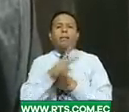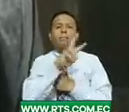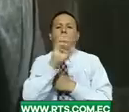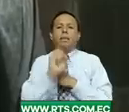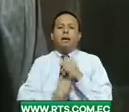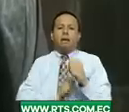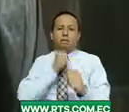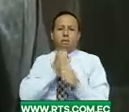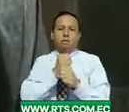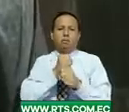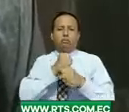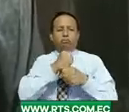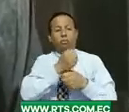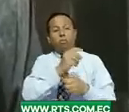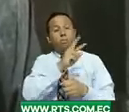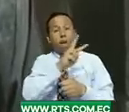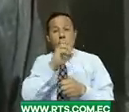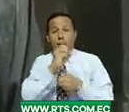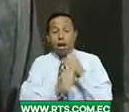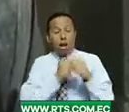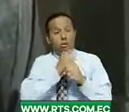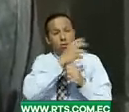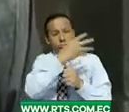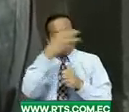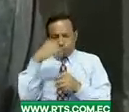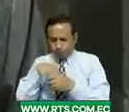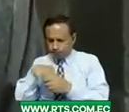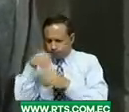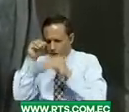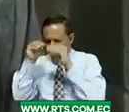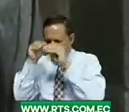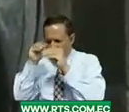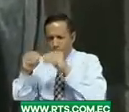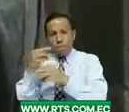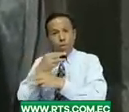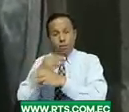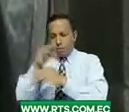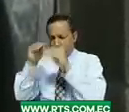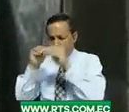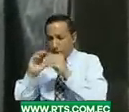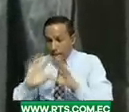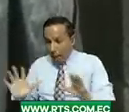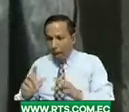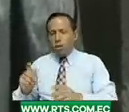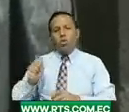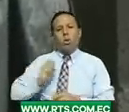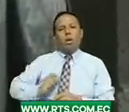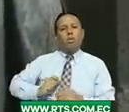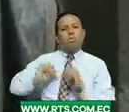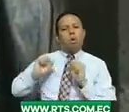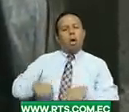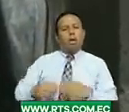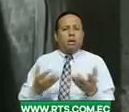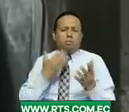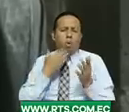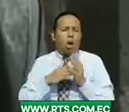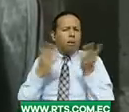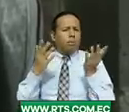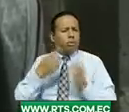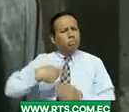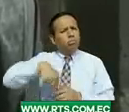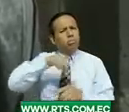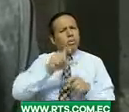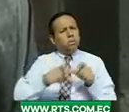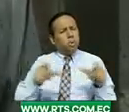tienen. Los que ya cumplen los requisitos para jubilarse también entran al sistema actual, no entran al nuevo, entran al